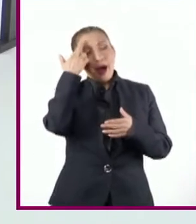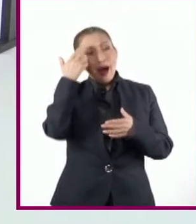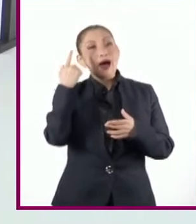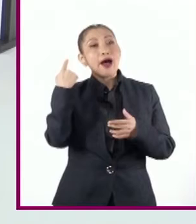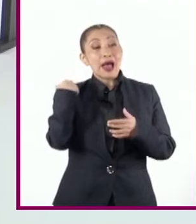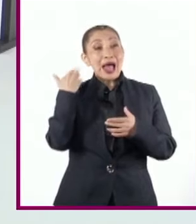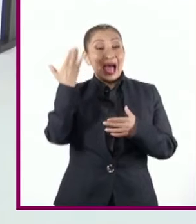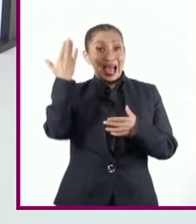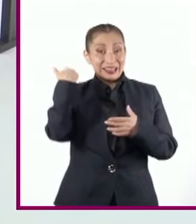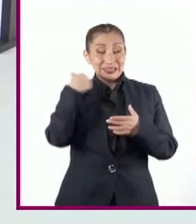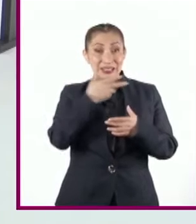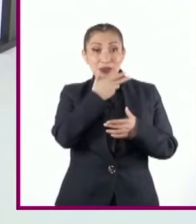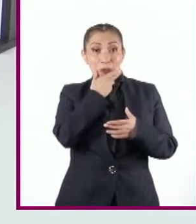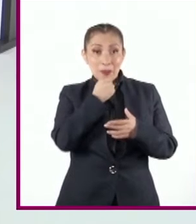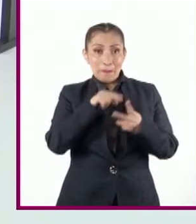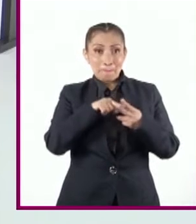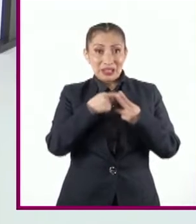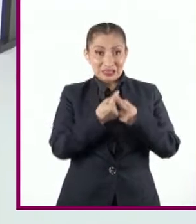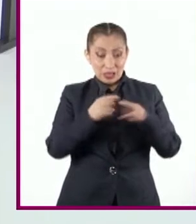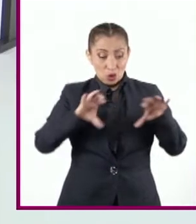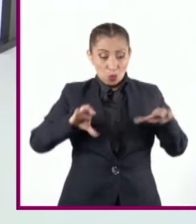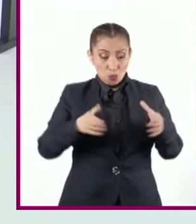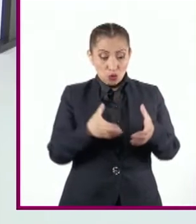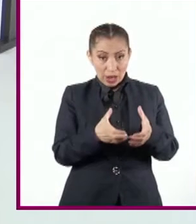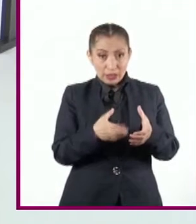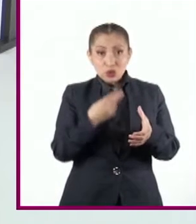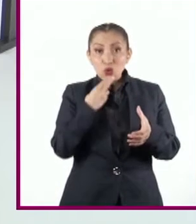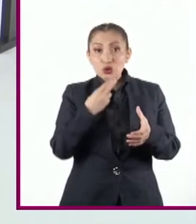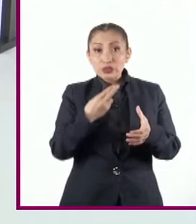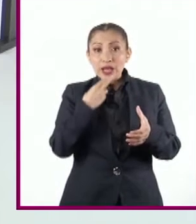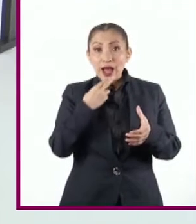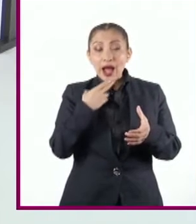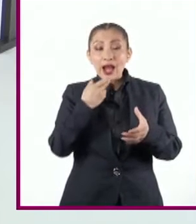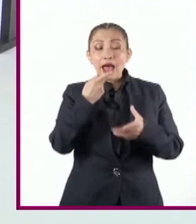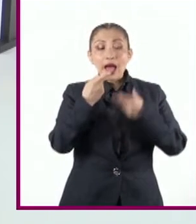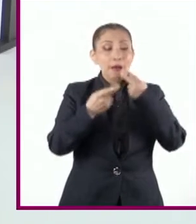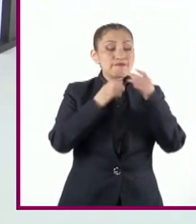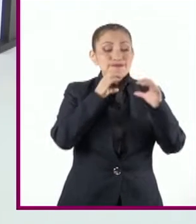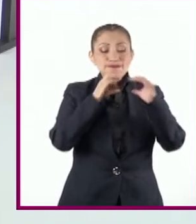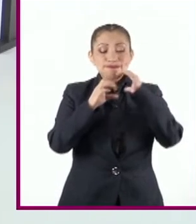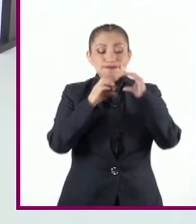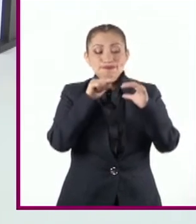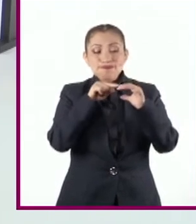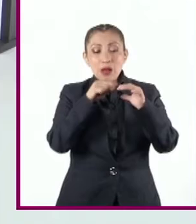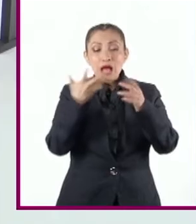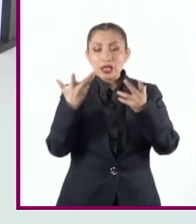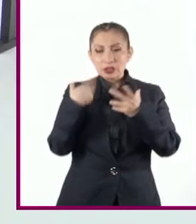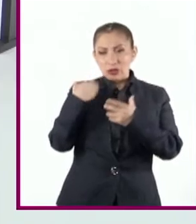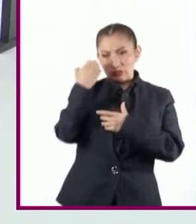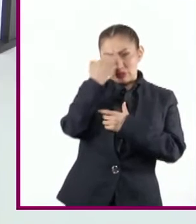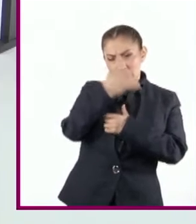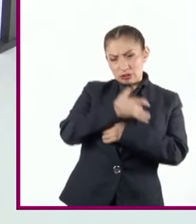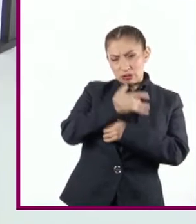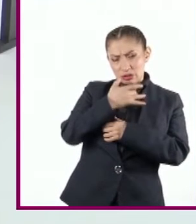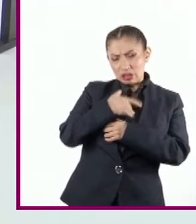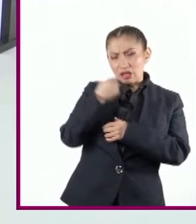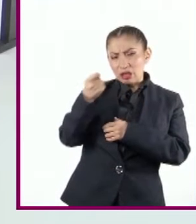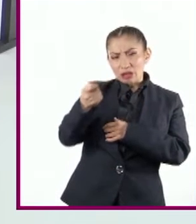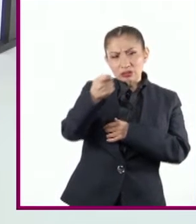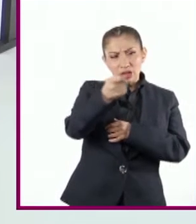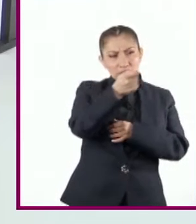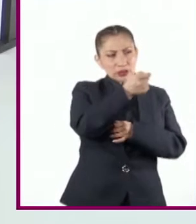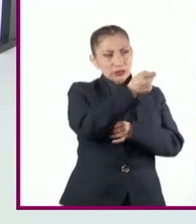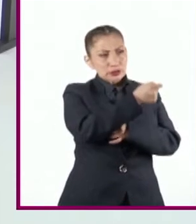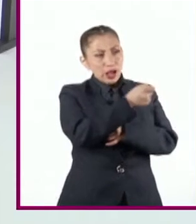épocas en las que el hombre empezó a vivir en comunidad y a utilizar un lenguaje, tuvo que crear interpretaciones conceptuales